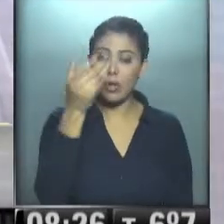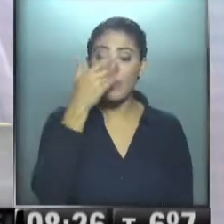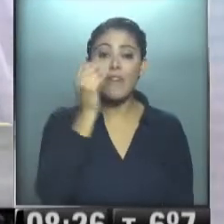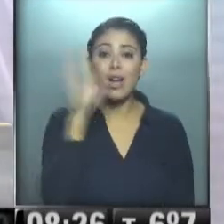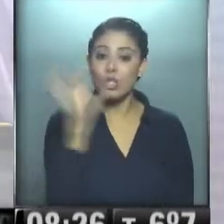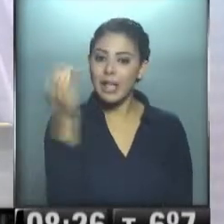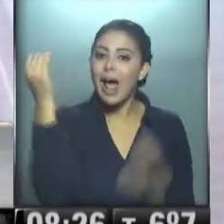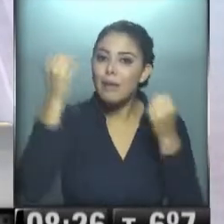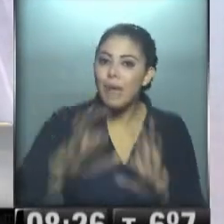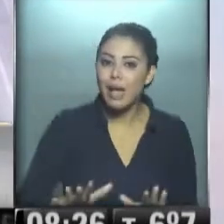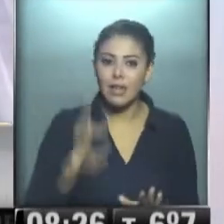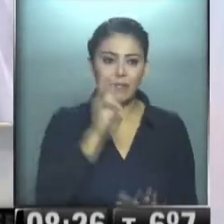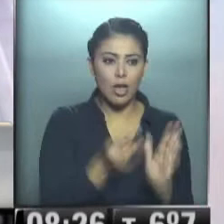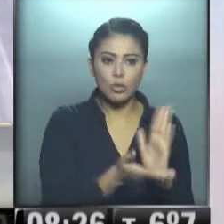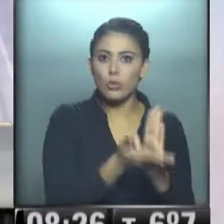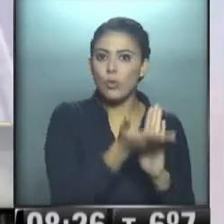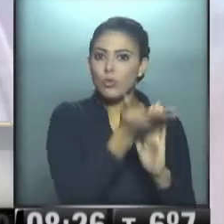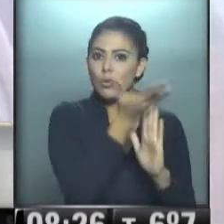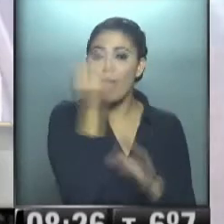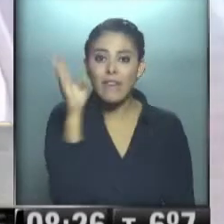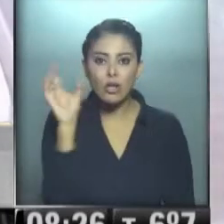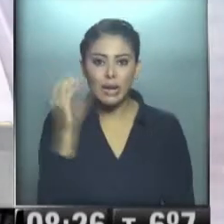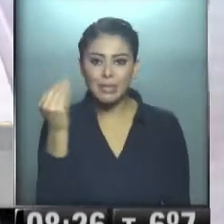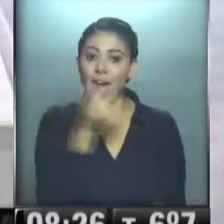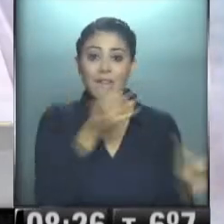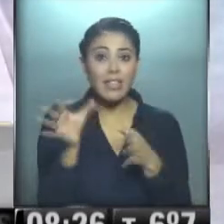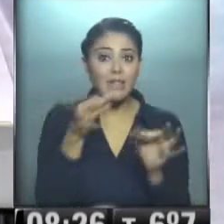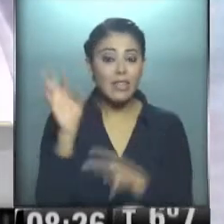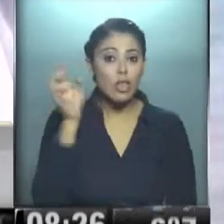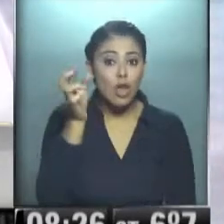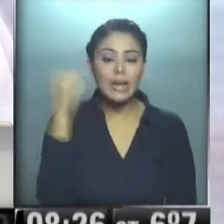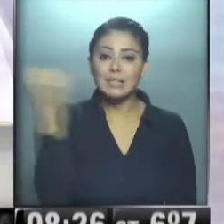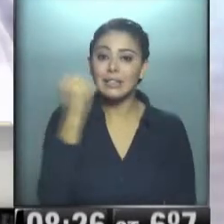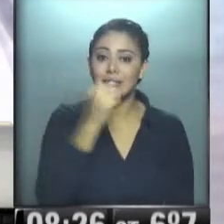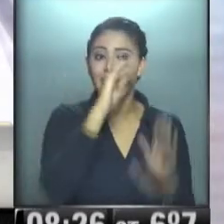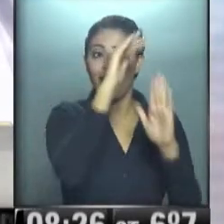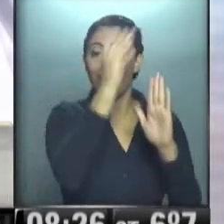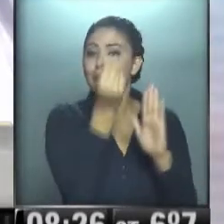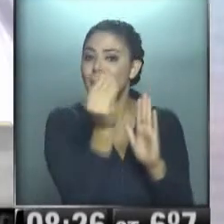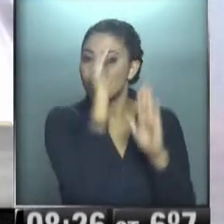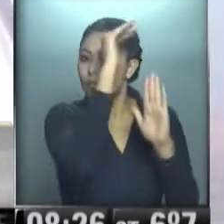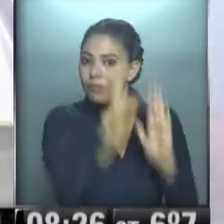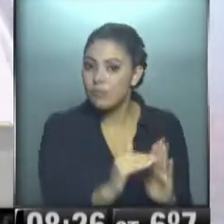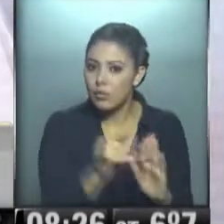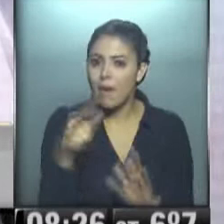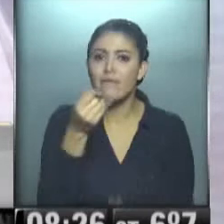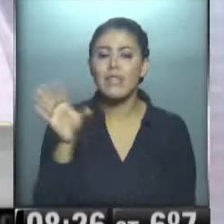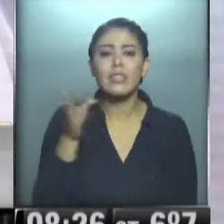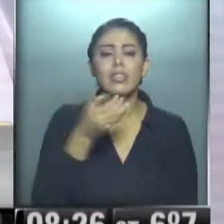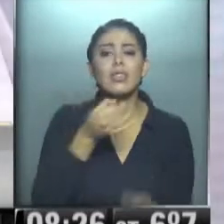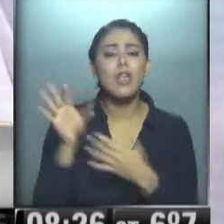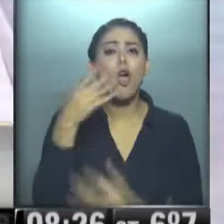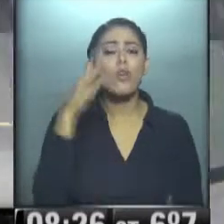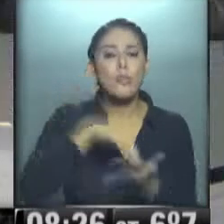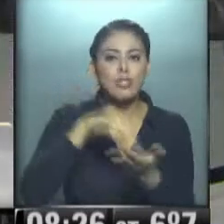banco central en ese momento del mercado porque ven que está subiendo entonces qué hace no vamos a entrar vende dólares para bajar para quitarle presión al mercado 24 millones de